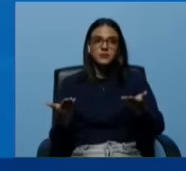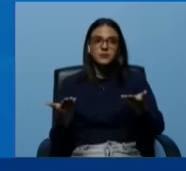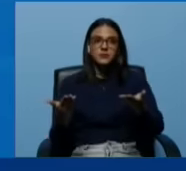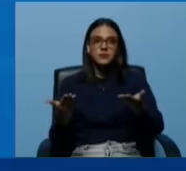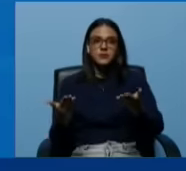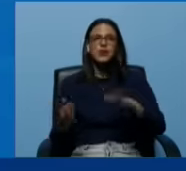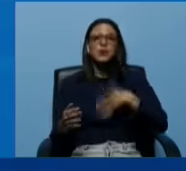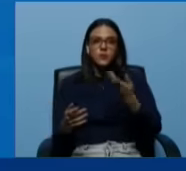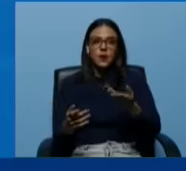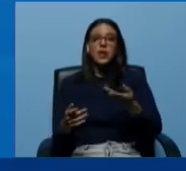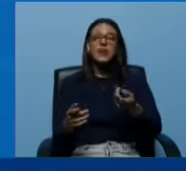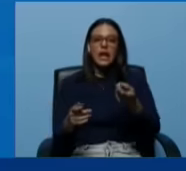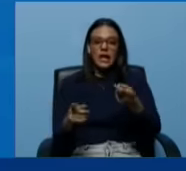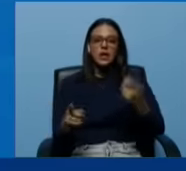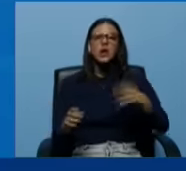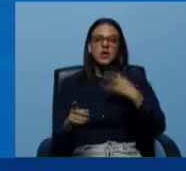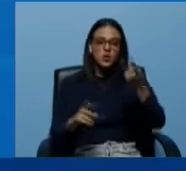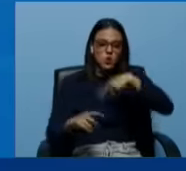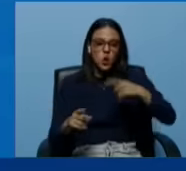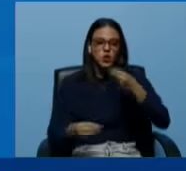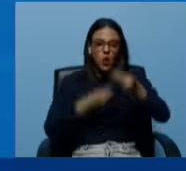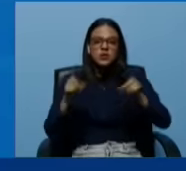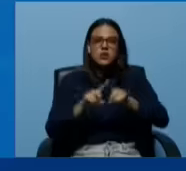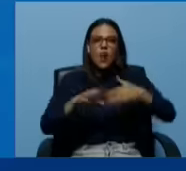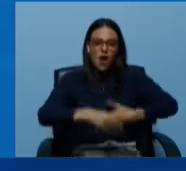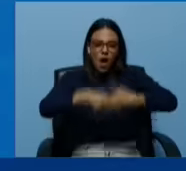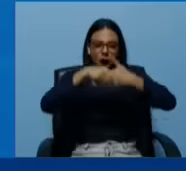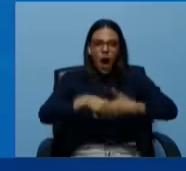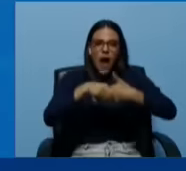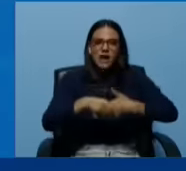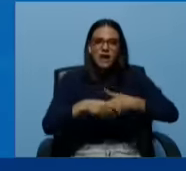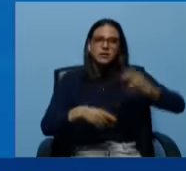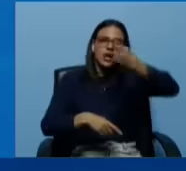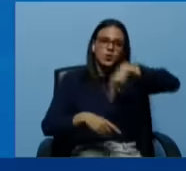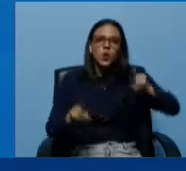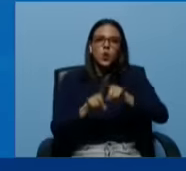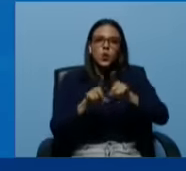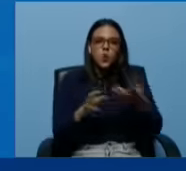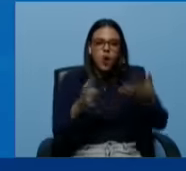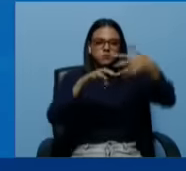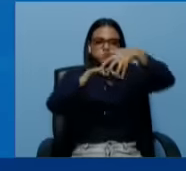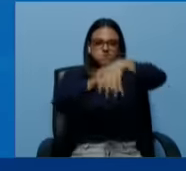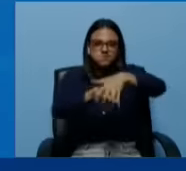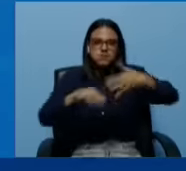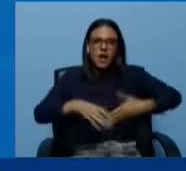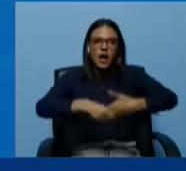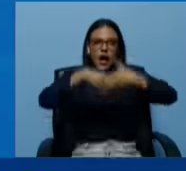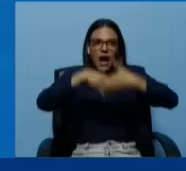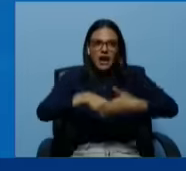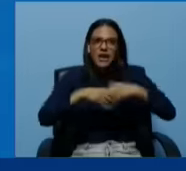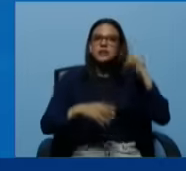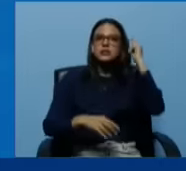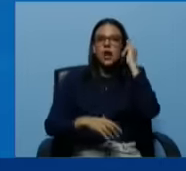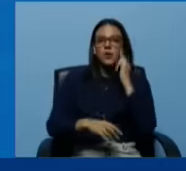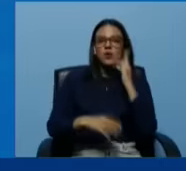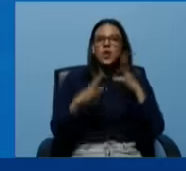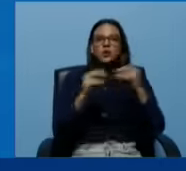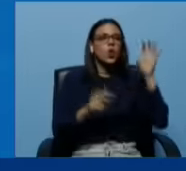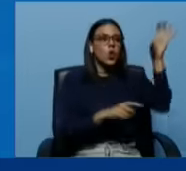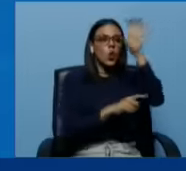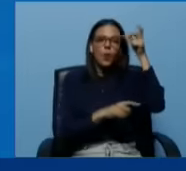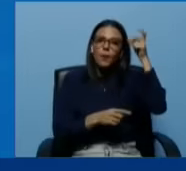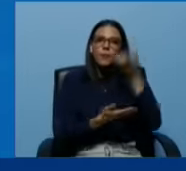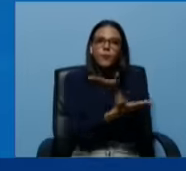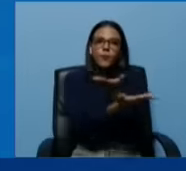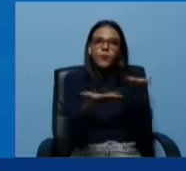completó su concepto en una alianza. Somos una alianza. La Alianza Bolivariana de los Pueblos,